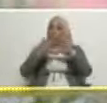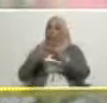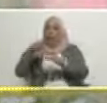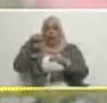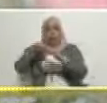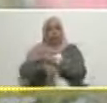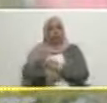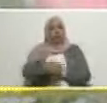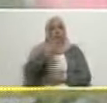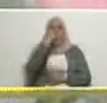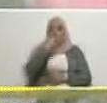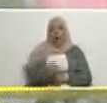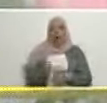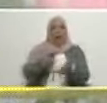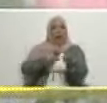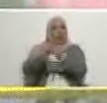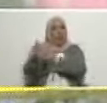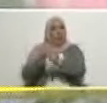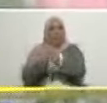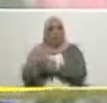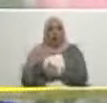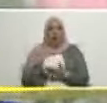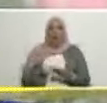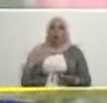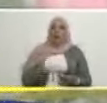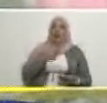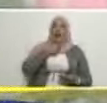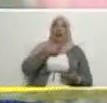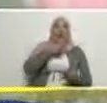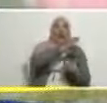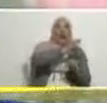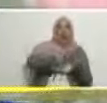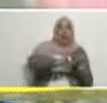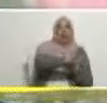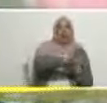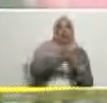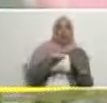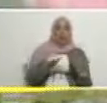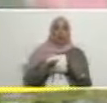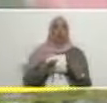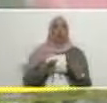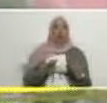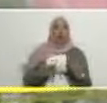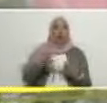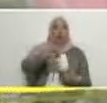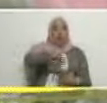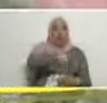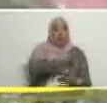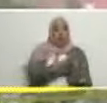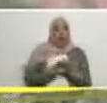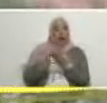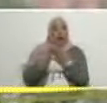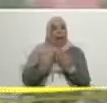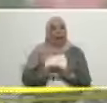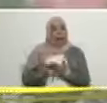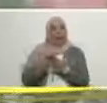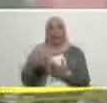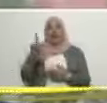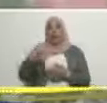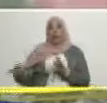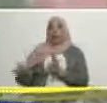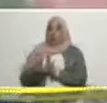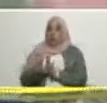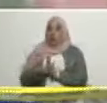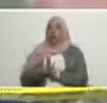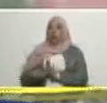de la juventud deportiva, de la juventud de la cultura, de la juventud universitaria, de la juventud de los liceos,